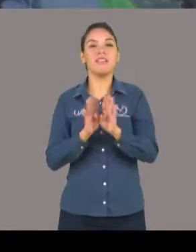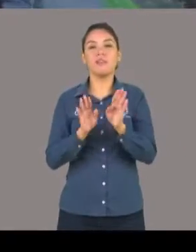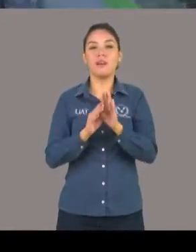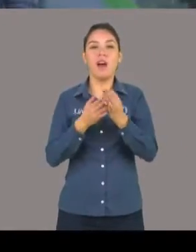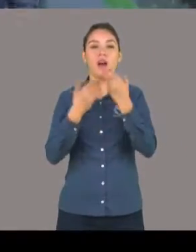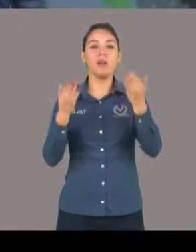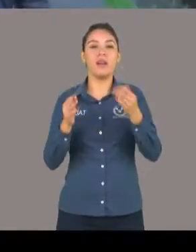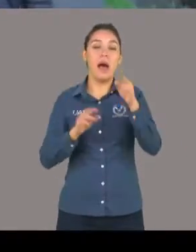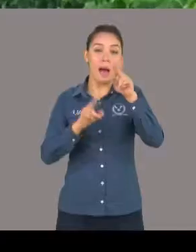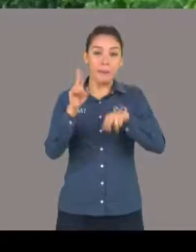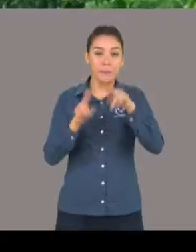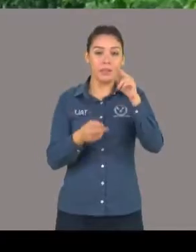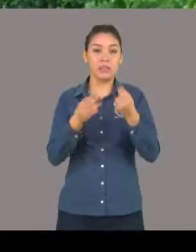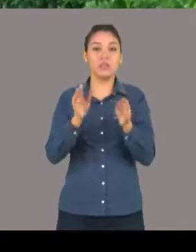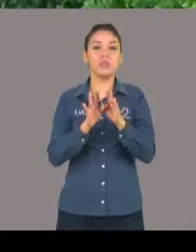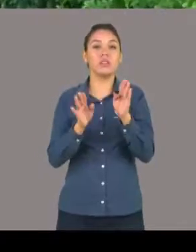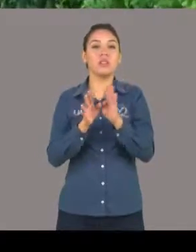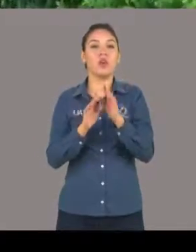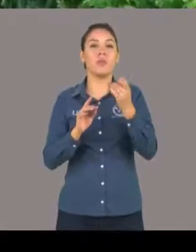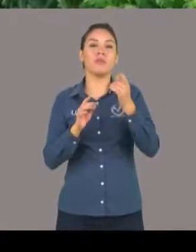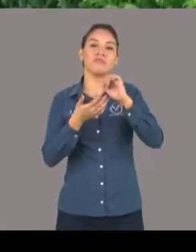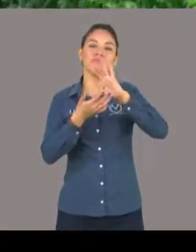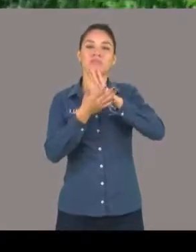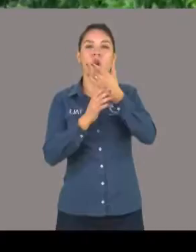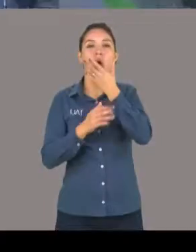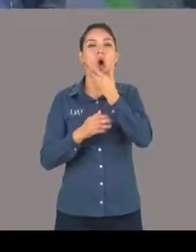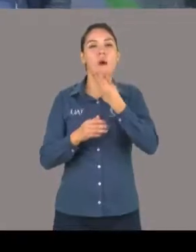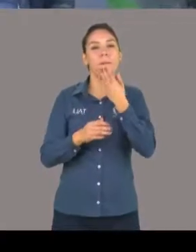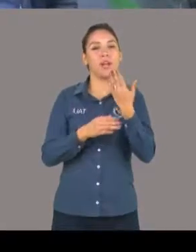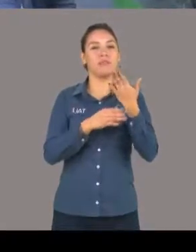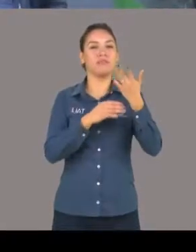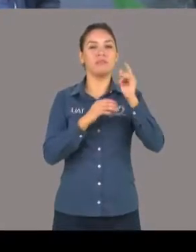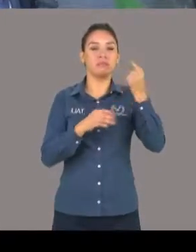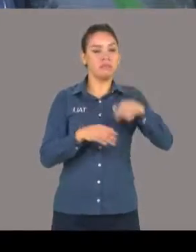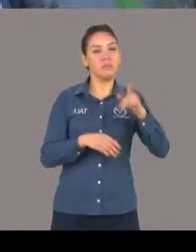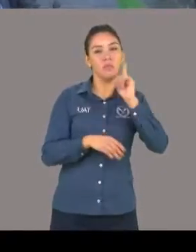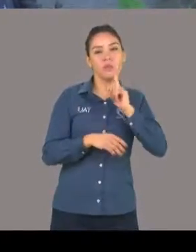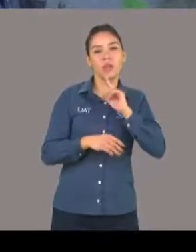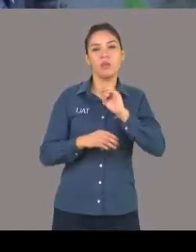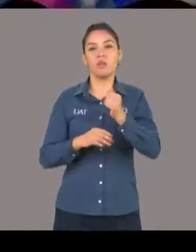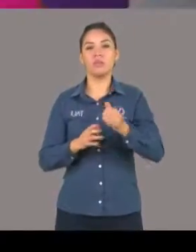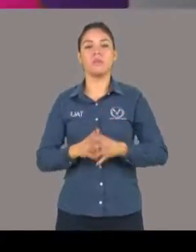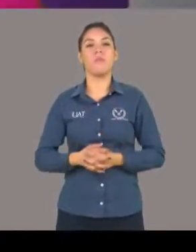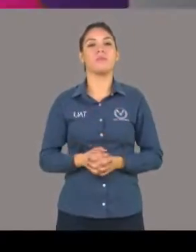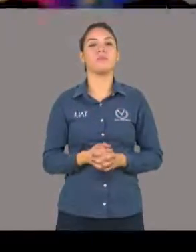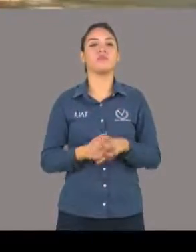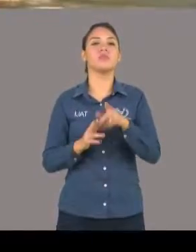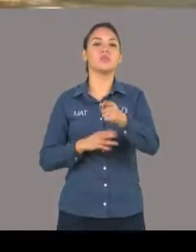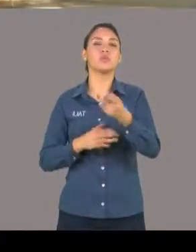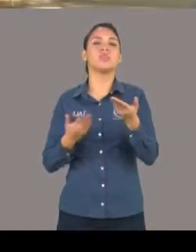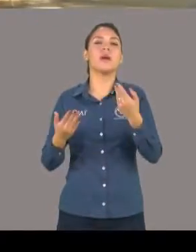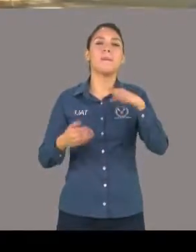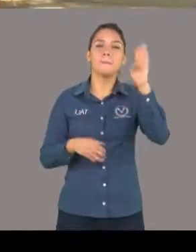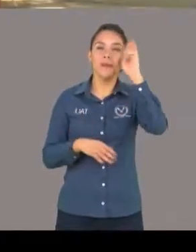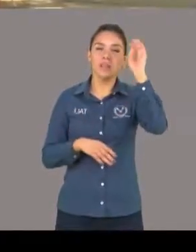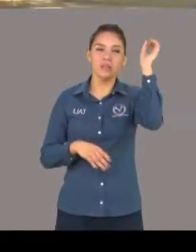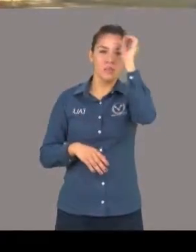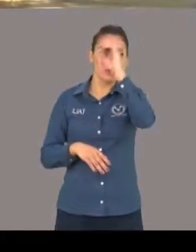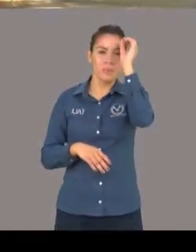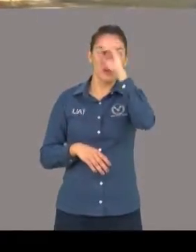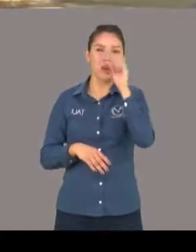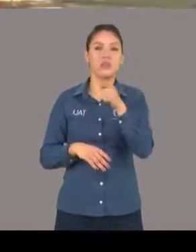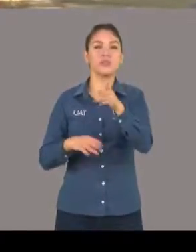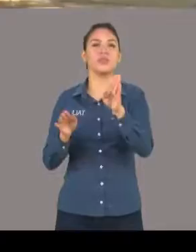cotidiana, lo que se puede denominar como micromachismos o microviolencia. ¿Qué actos